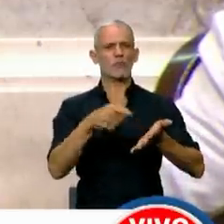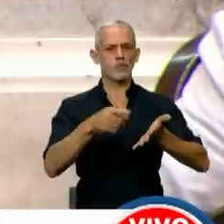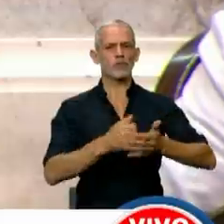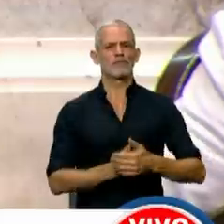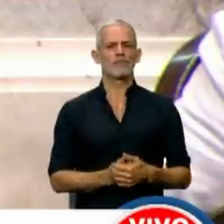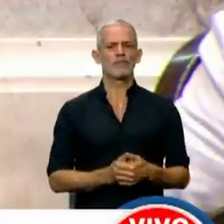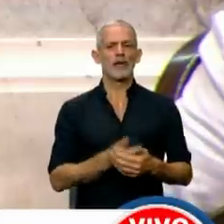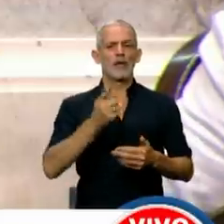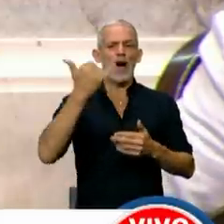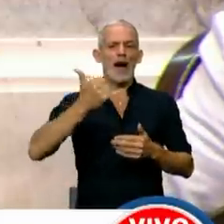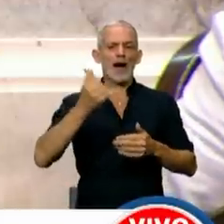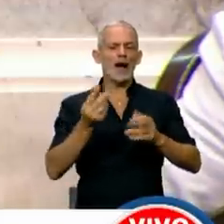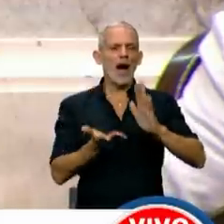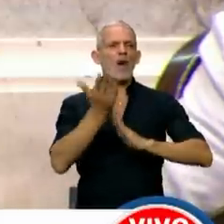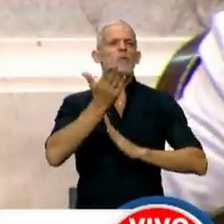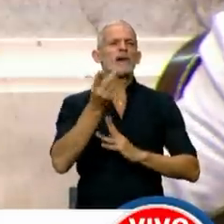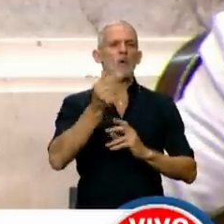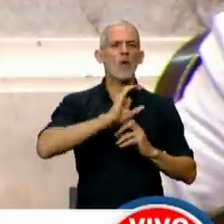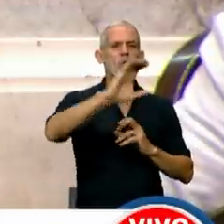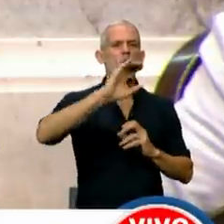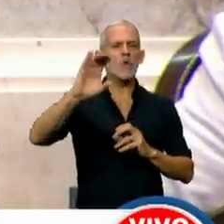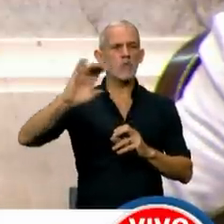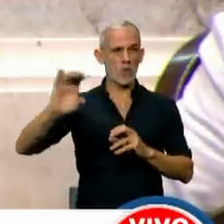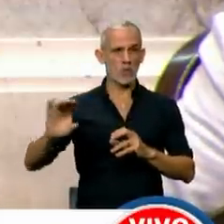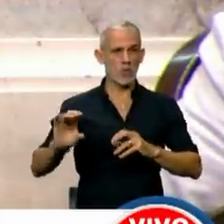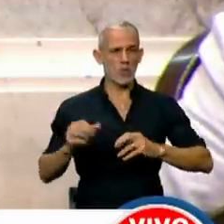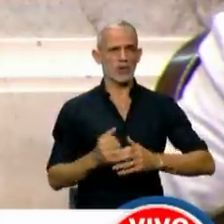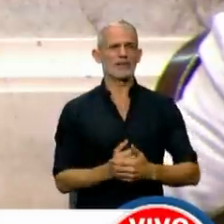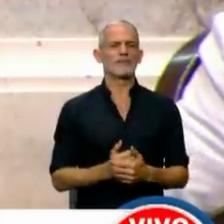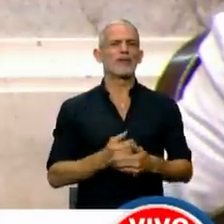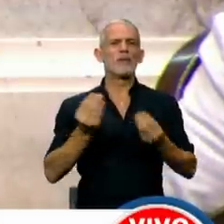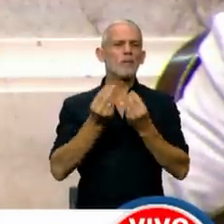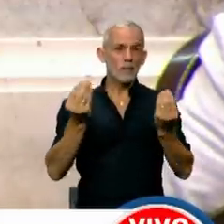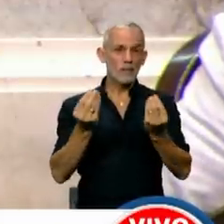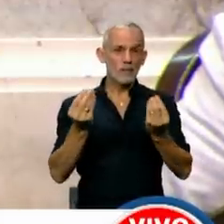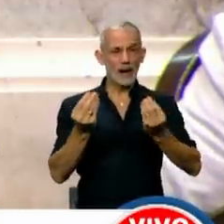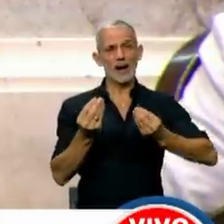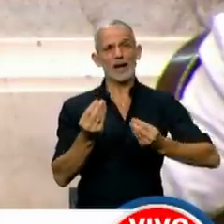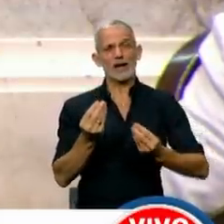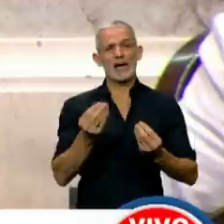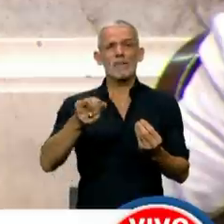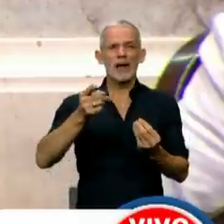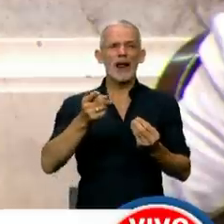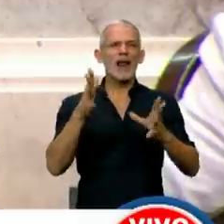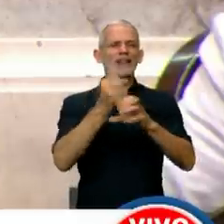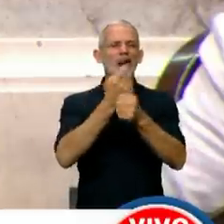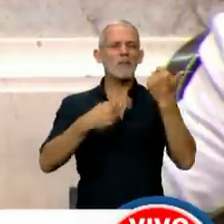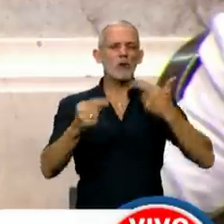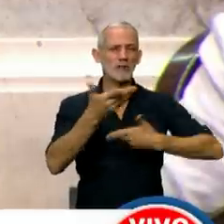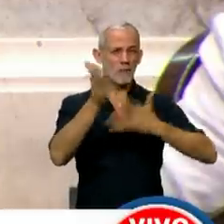con la suba de las asignaciones para para el transporte